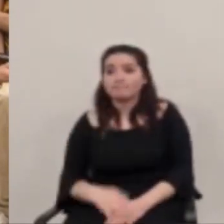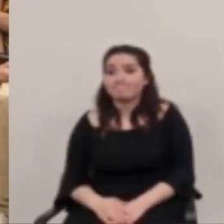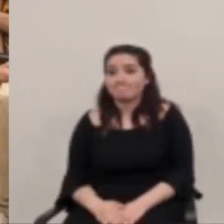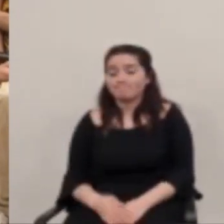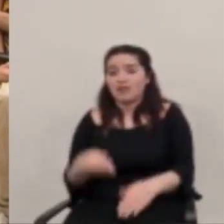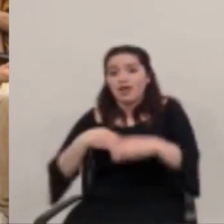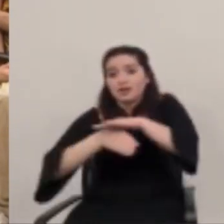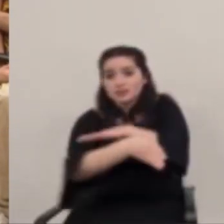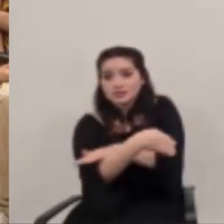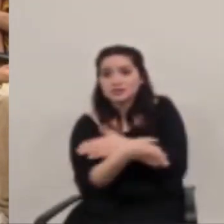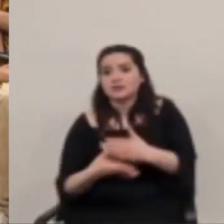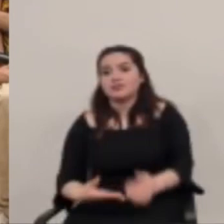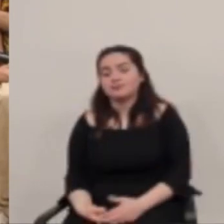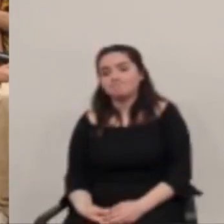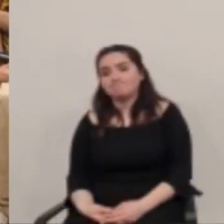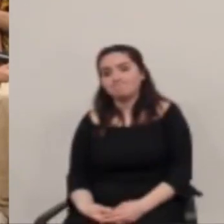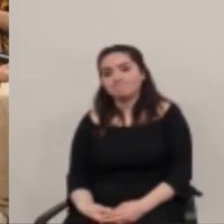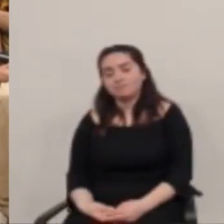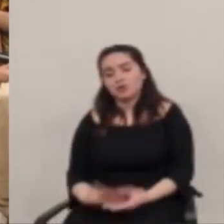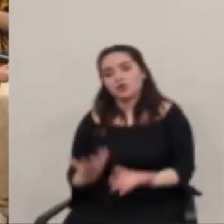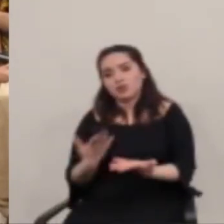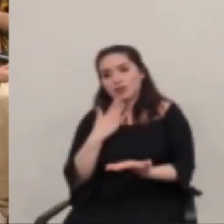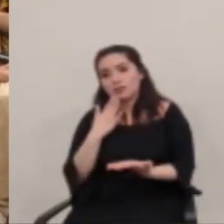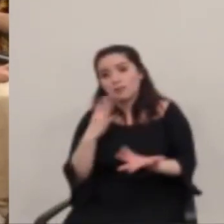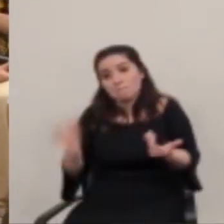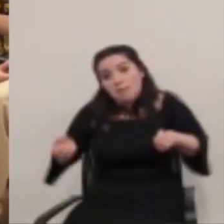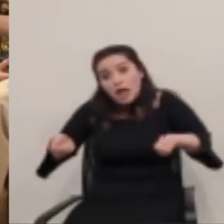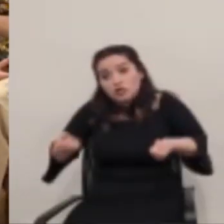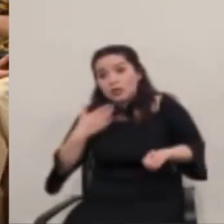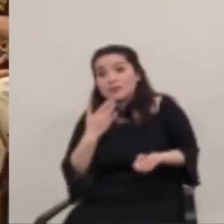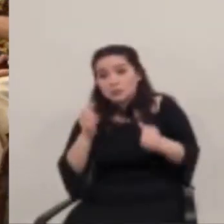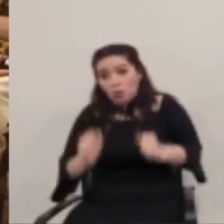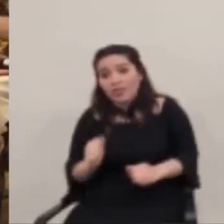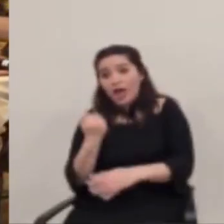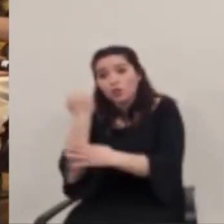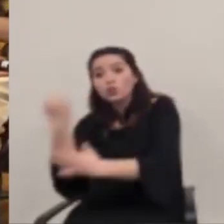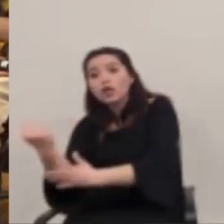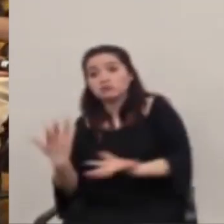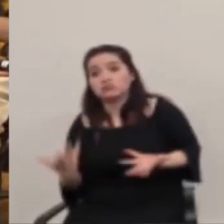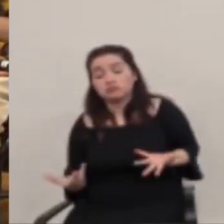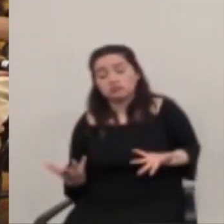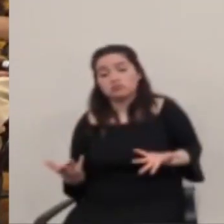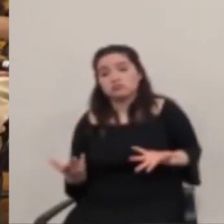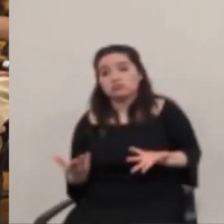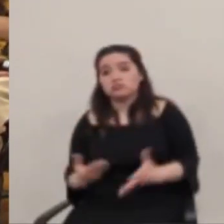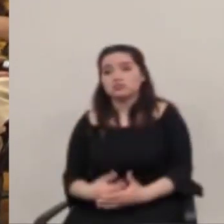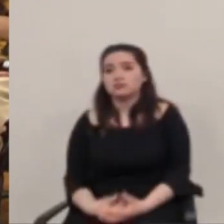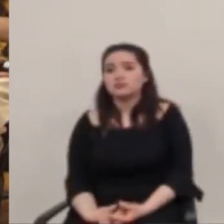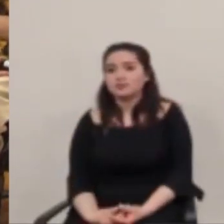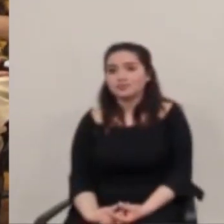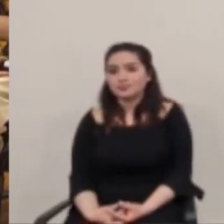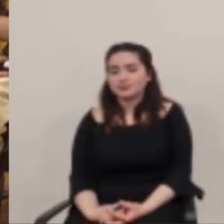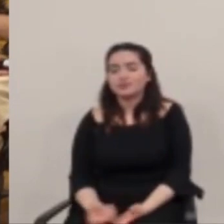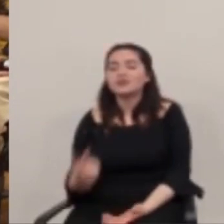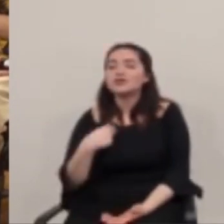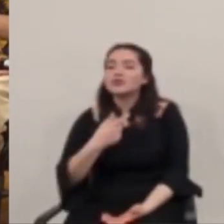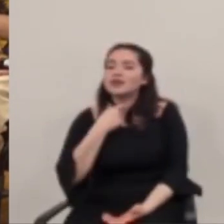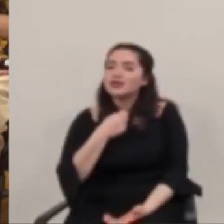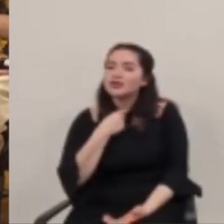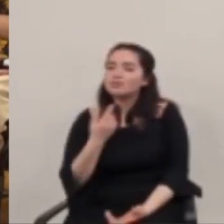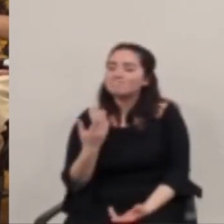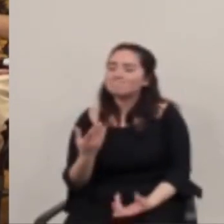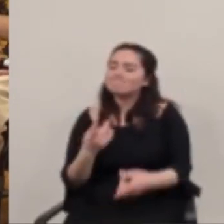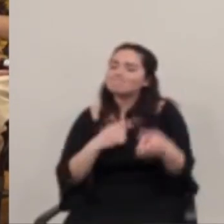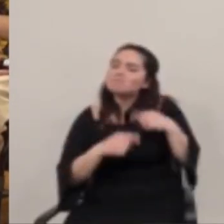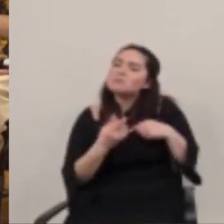accesible. O haciéndolo accesible vía con las manos. Y con las manos también se podía, no es lo ideal, pero se podía. Entonces quiero llevarlos un poco más